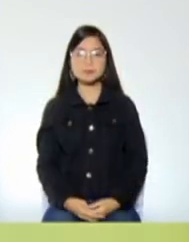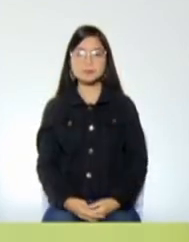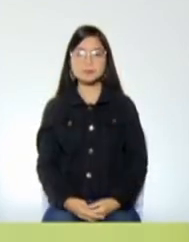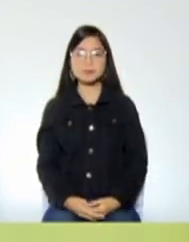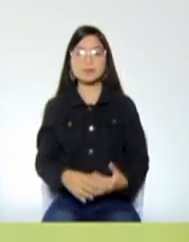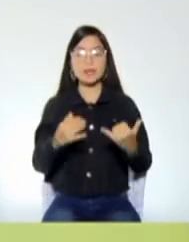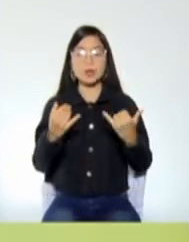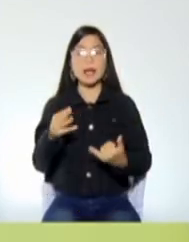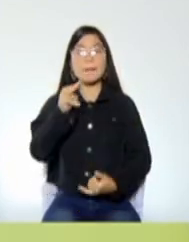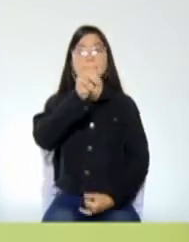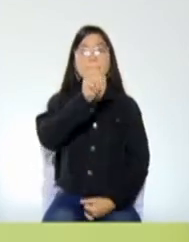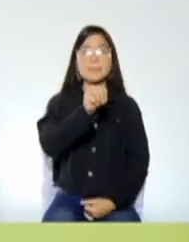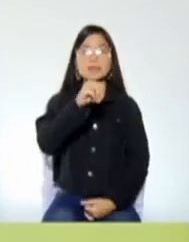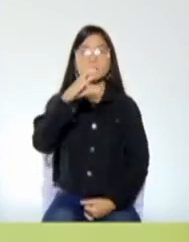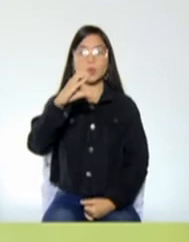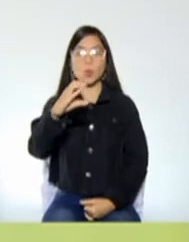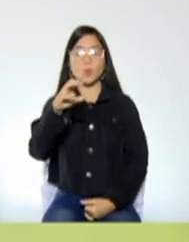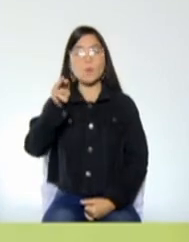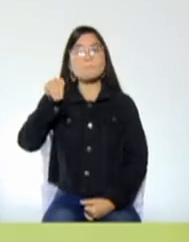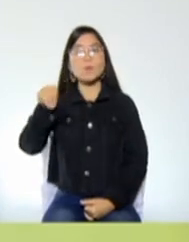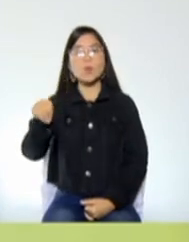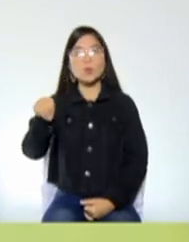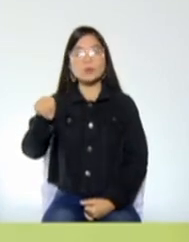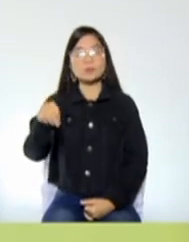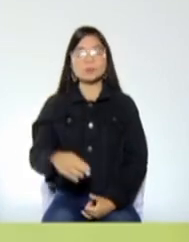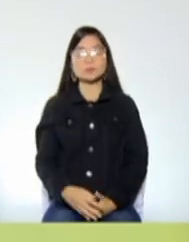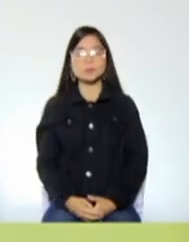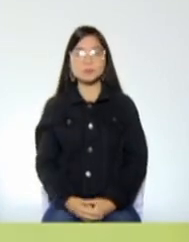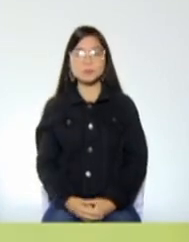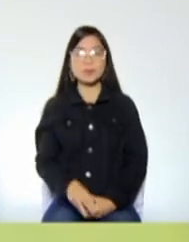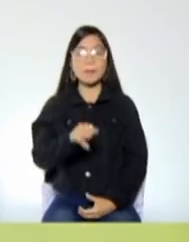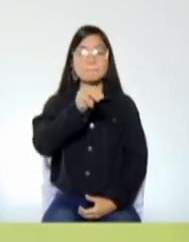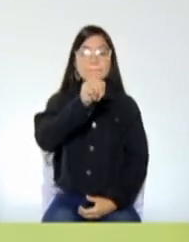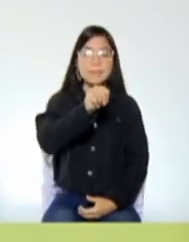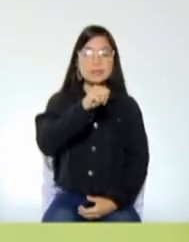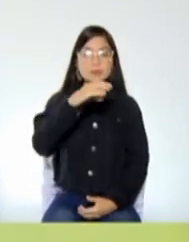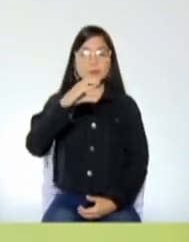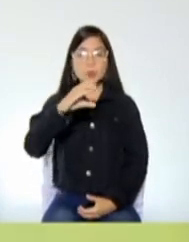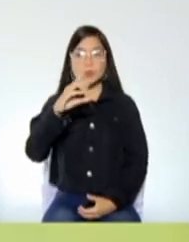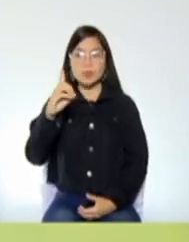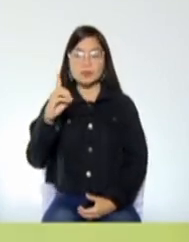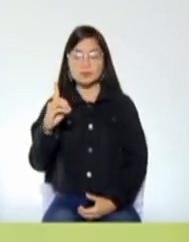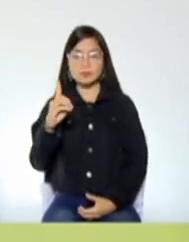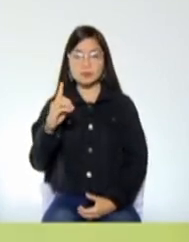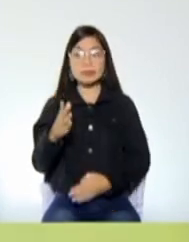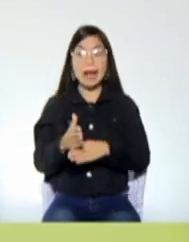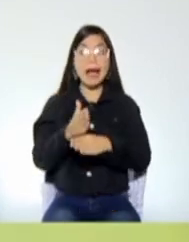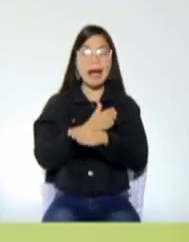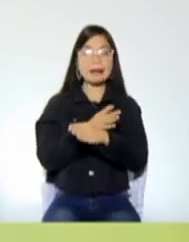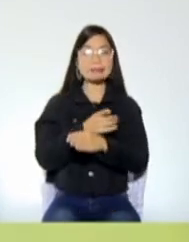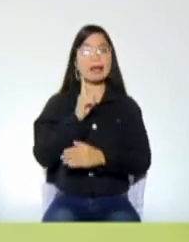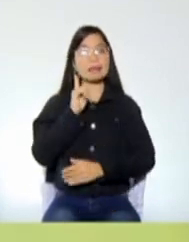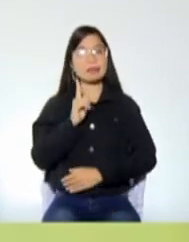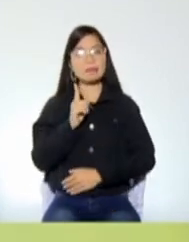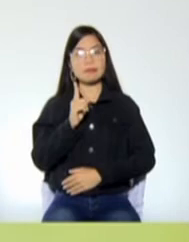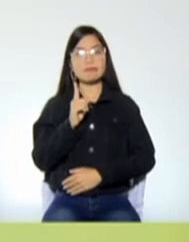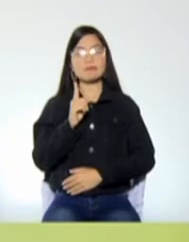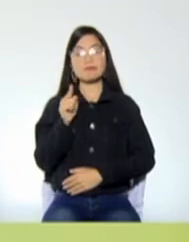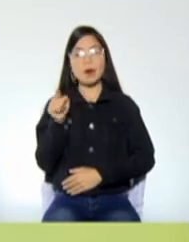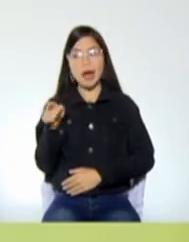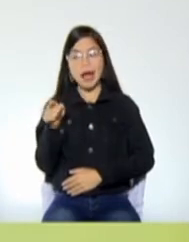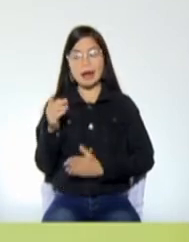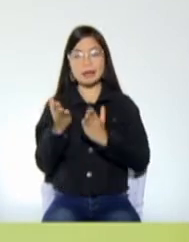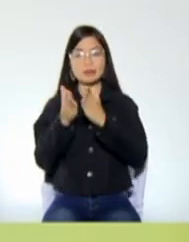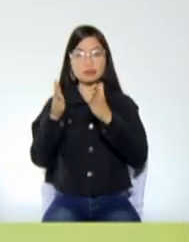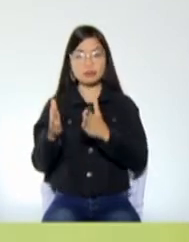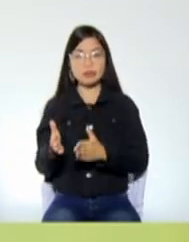mínimo común múltiplo y máximo común divisor. Antes de abordar este tema debemos asegurarnos de que el estudiante comprende, domina y maneja